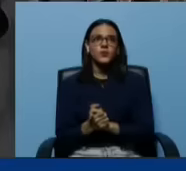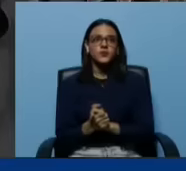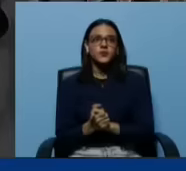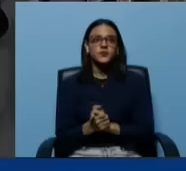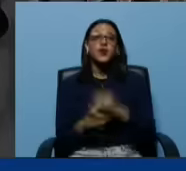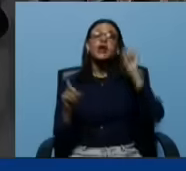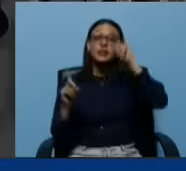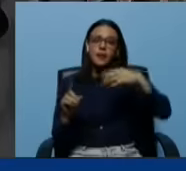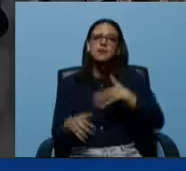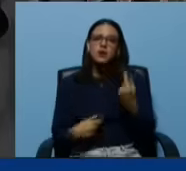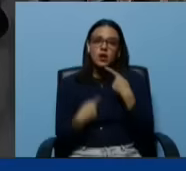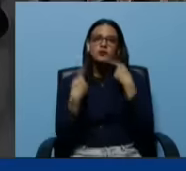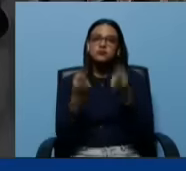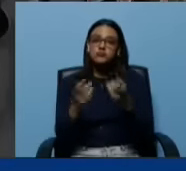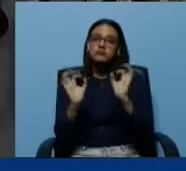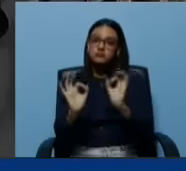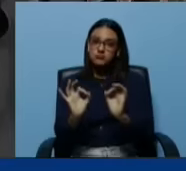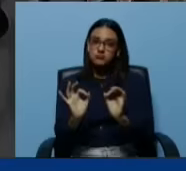También quiero decir,